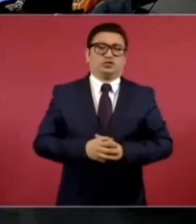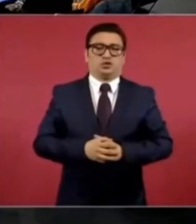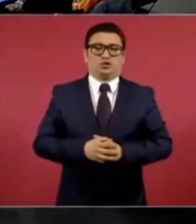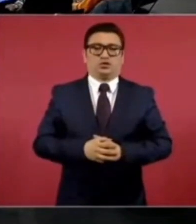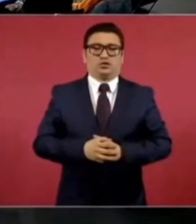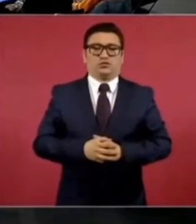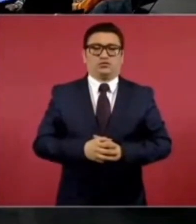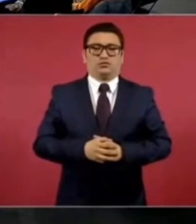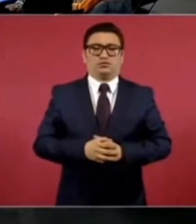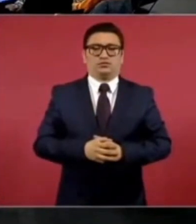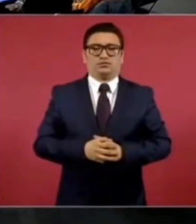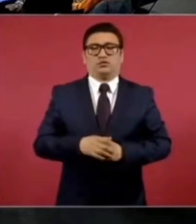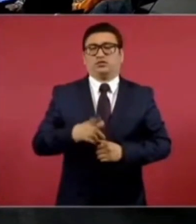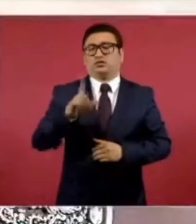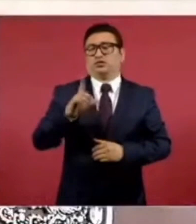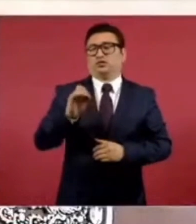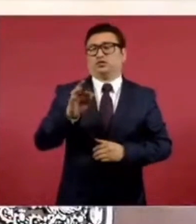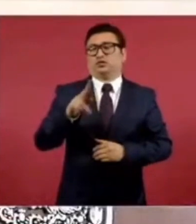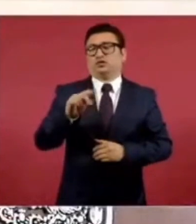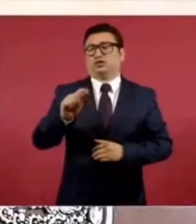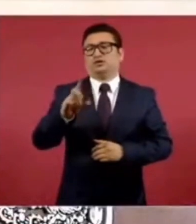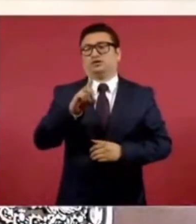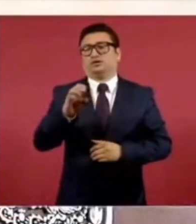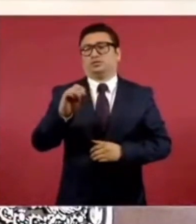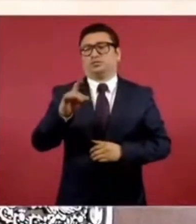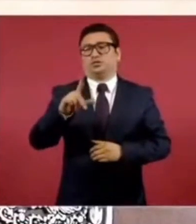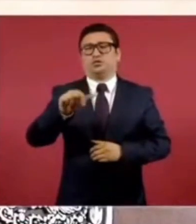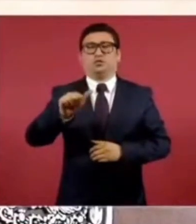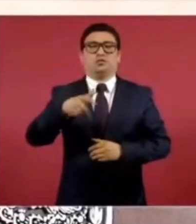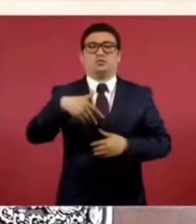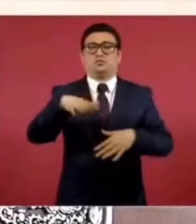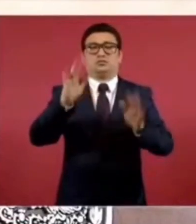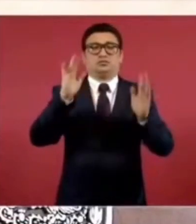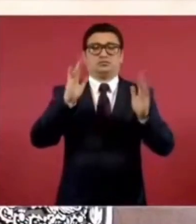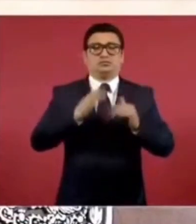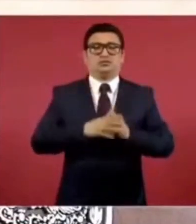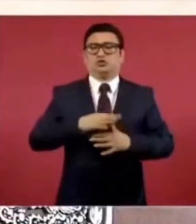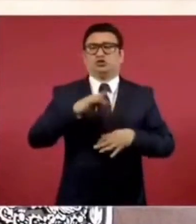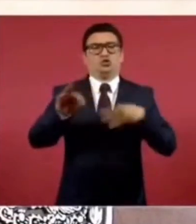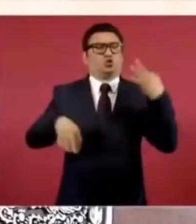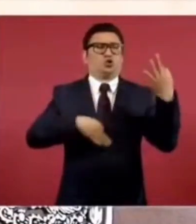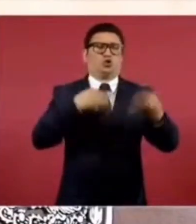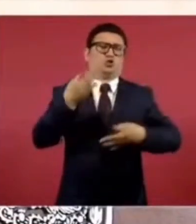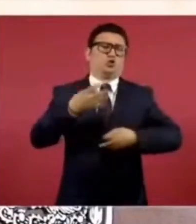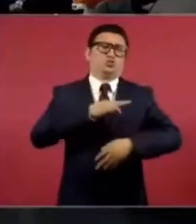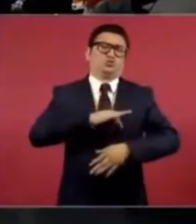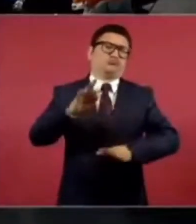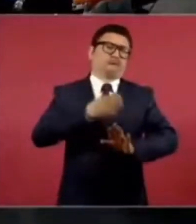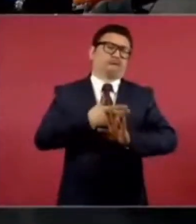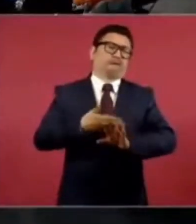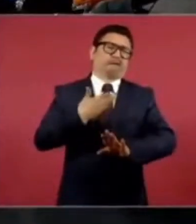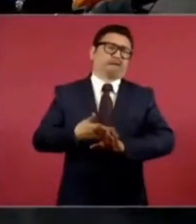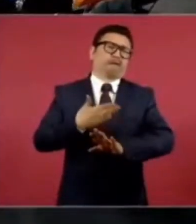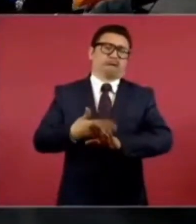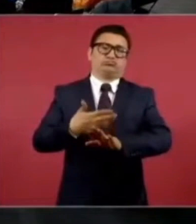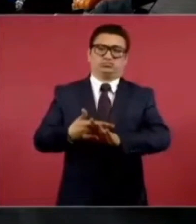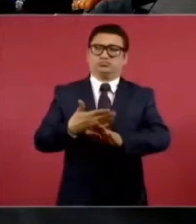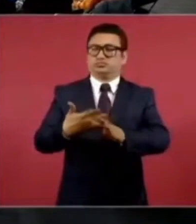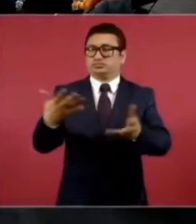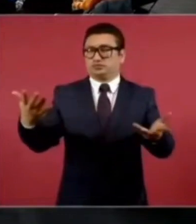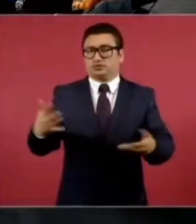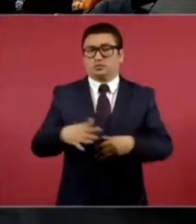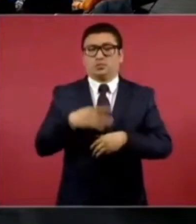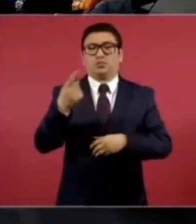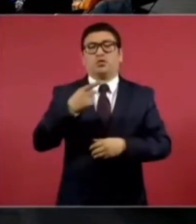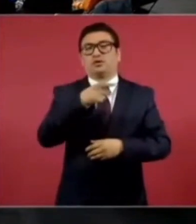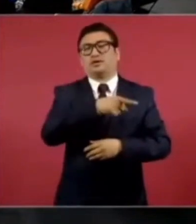y lor de Mola y este todos o sea porque es